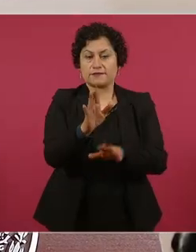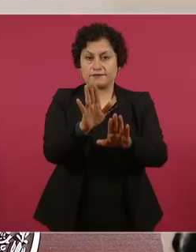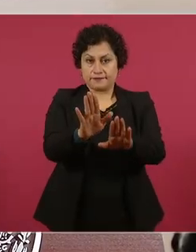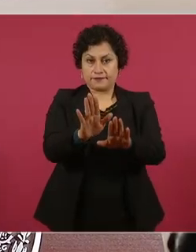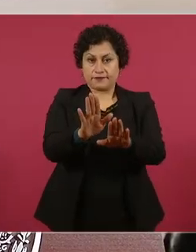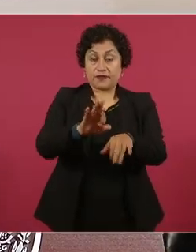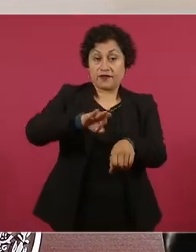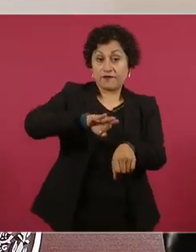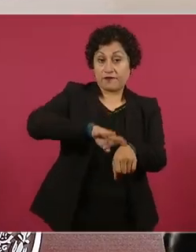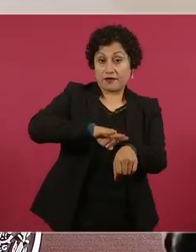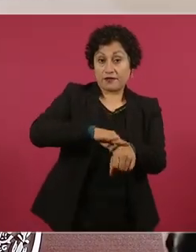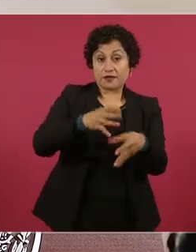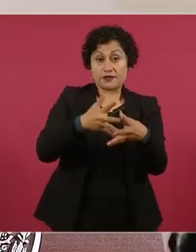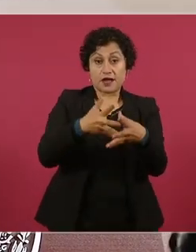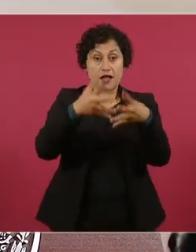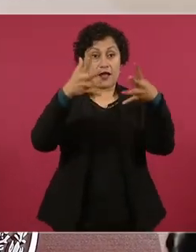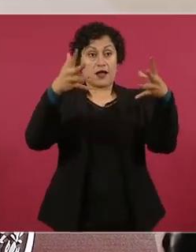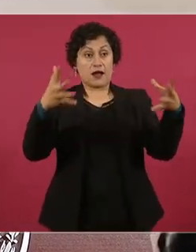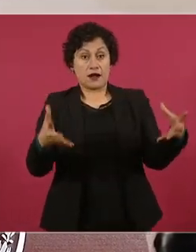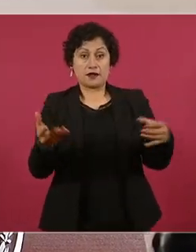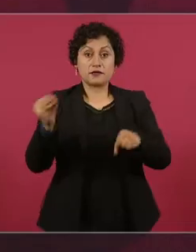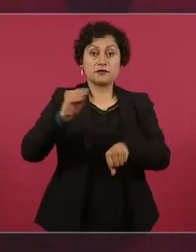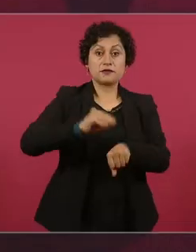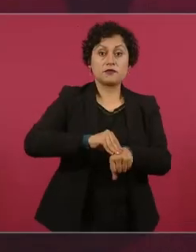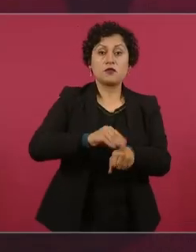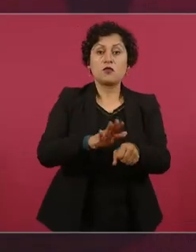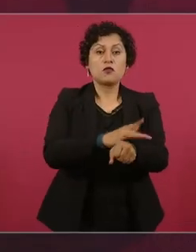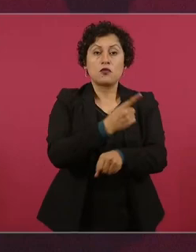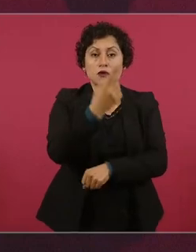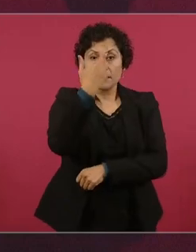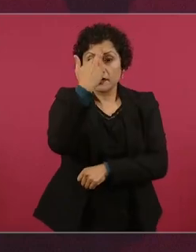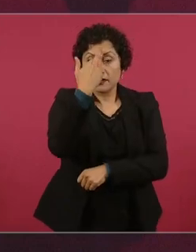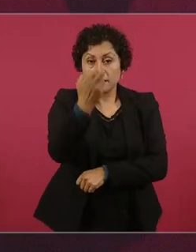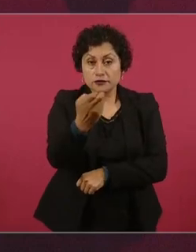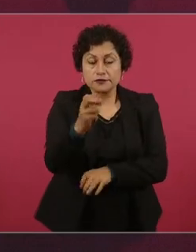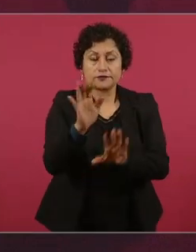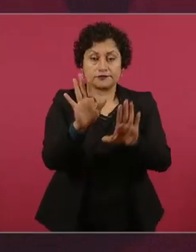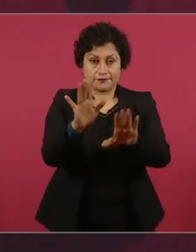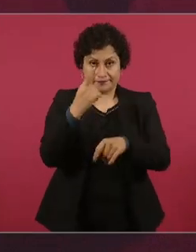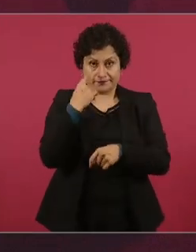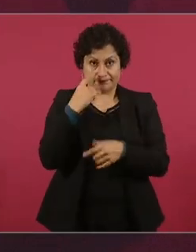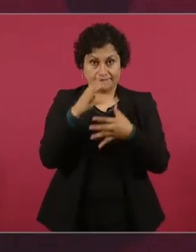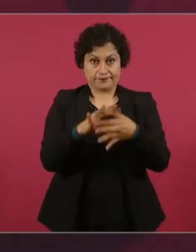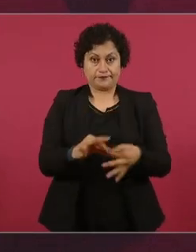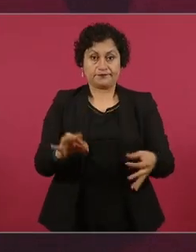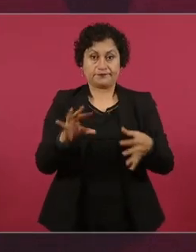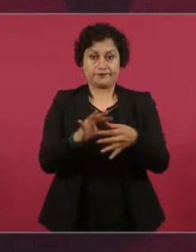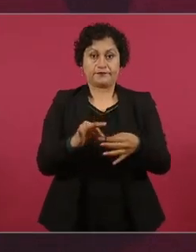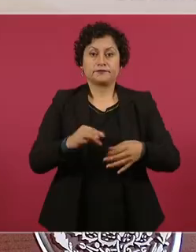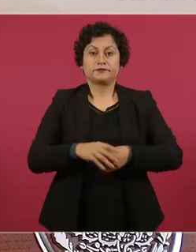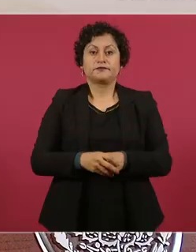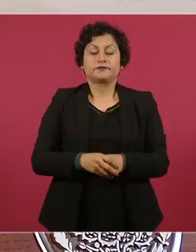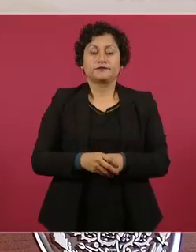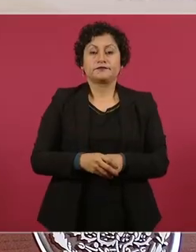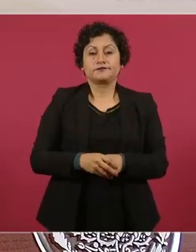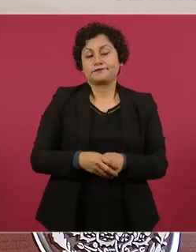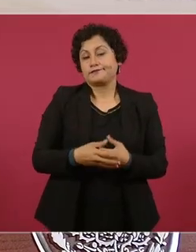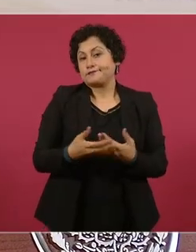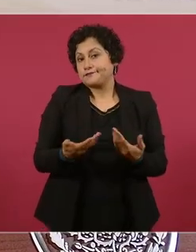No es como se manipuló